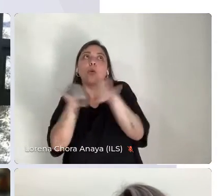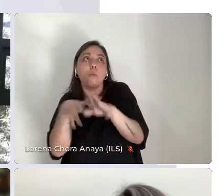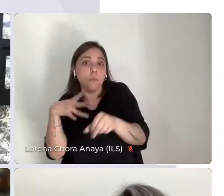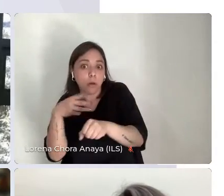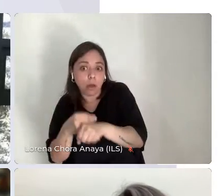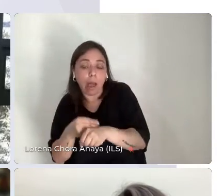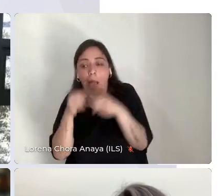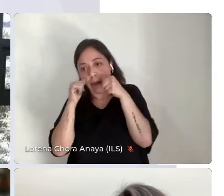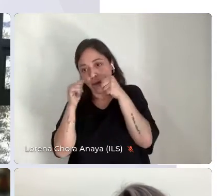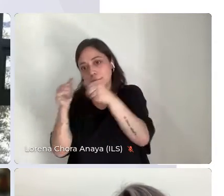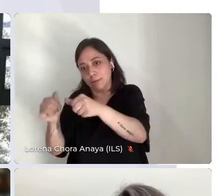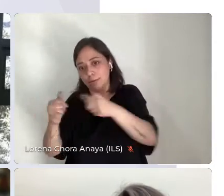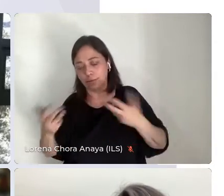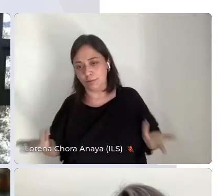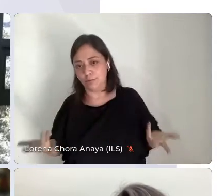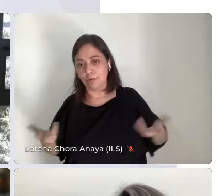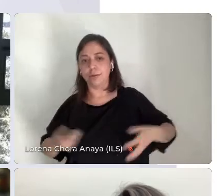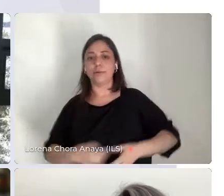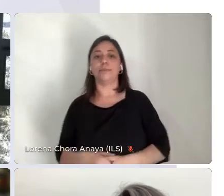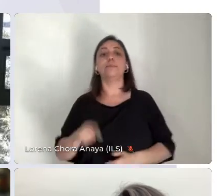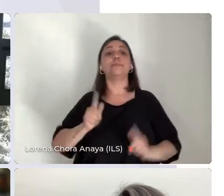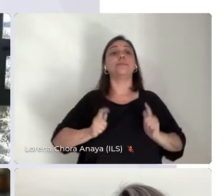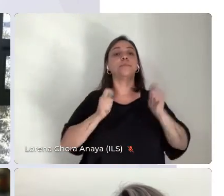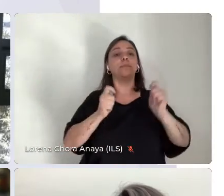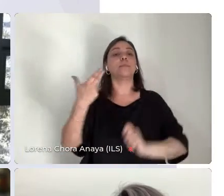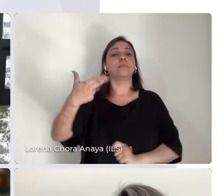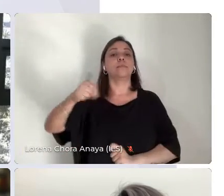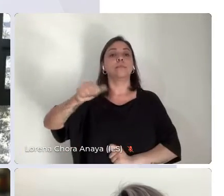Hanna, pasamos contigo, por favor.